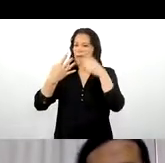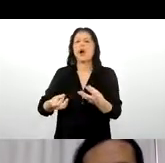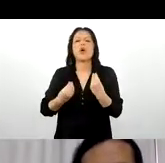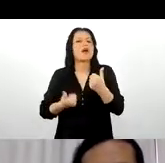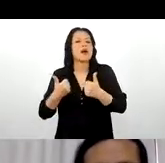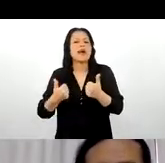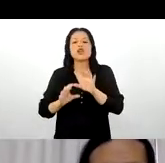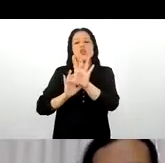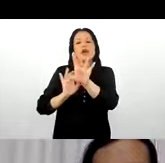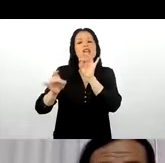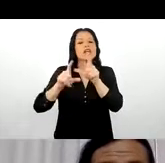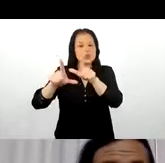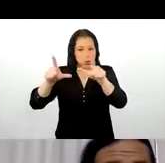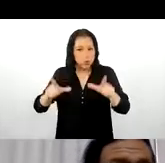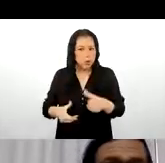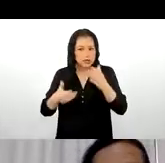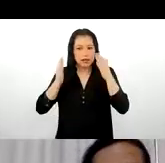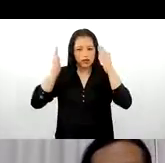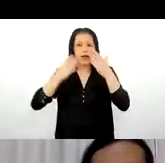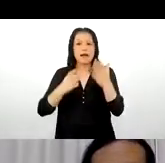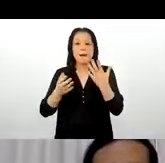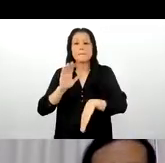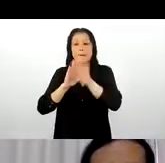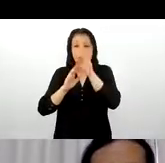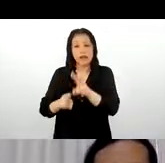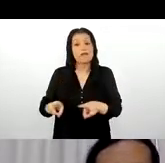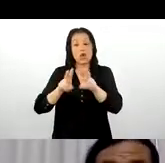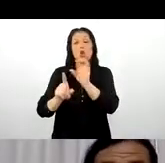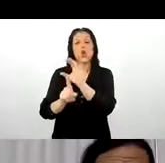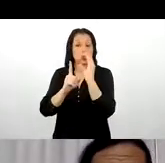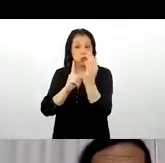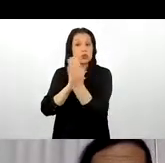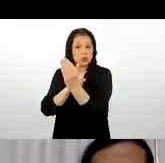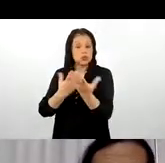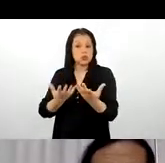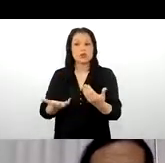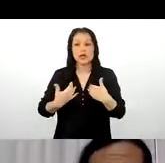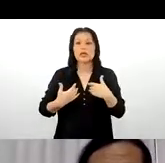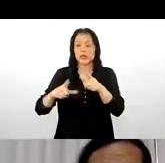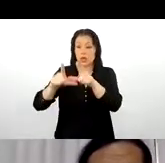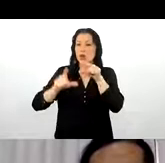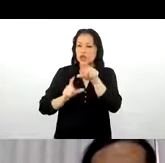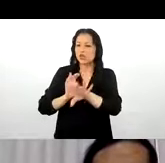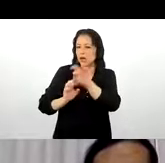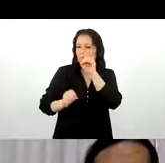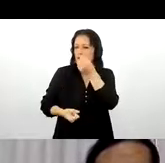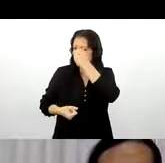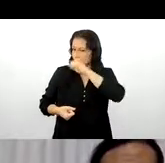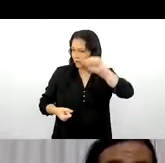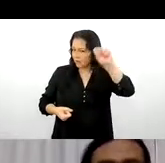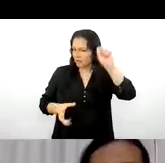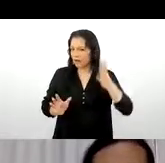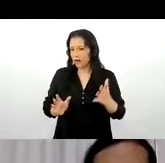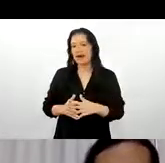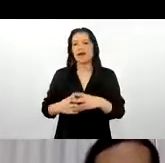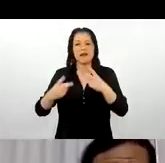bastante centrados en el valor cultural, desde ya, ¿no? que tiene el destino o que tenga el destino para poder